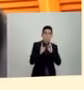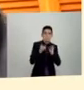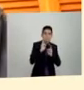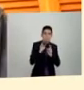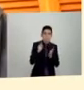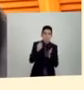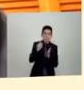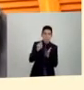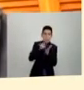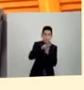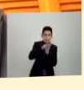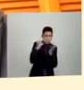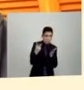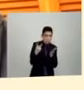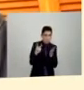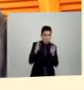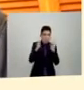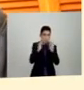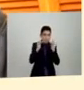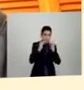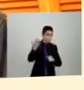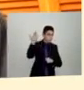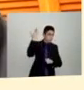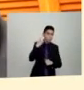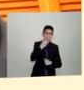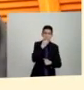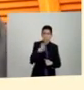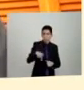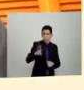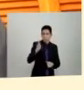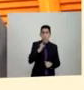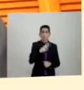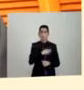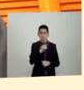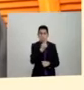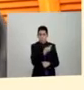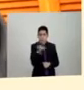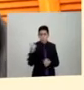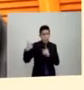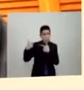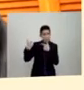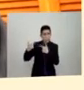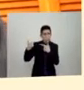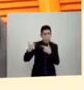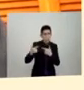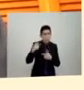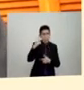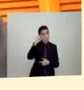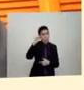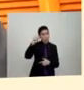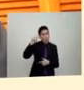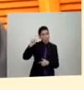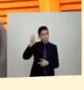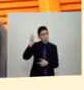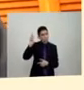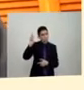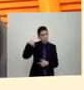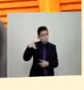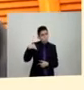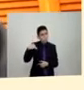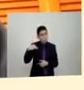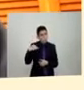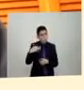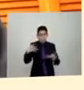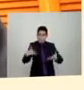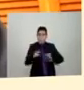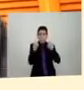francés que hace bastantes años decía, pero bueno, ustedes son la generación post-boom que ha logrado sobrevivir. No